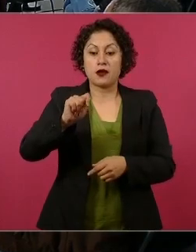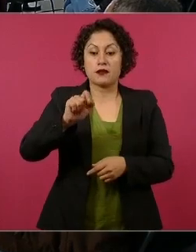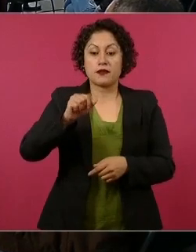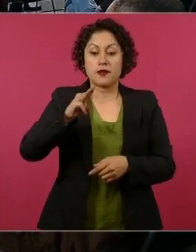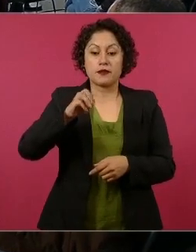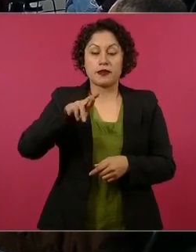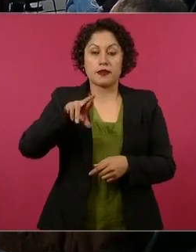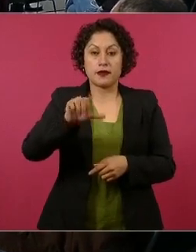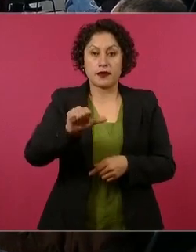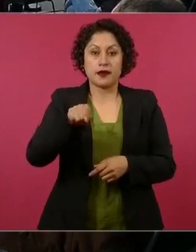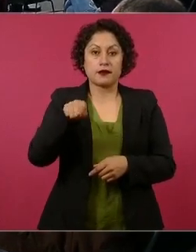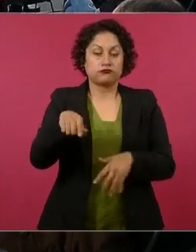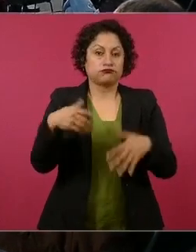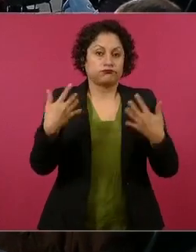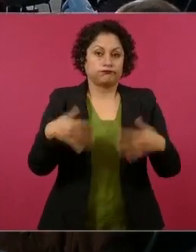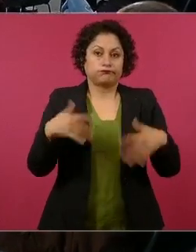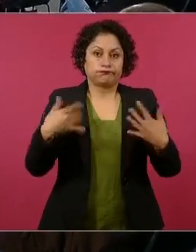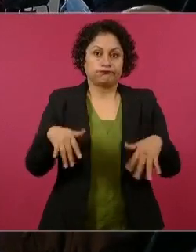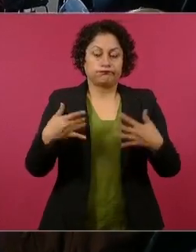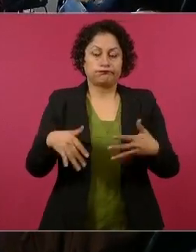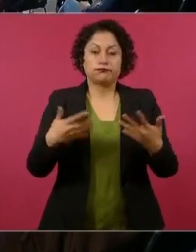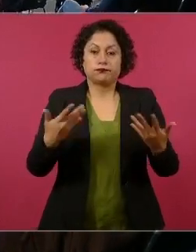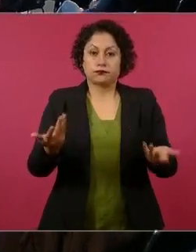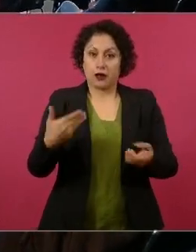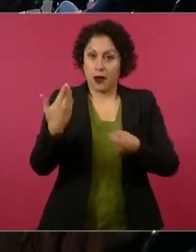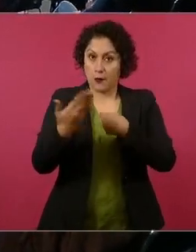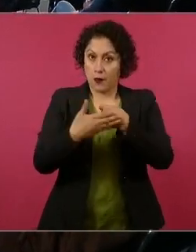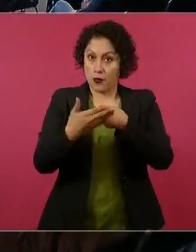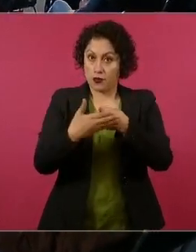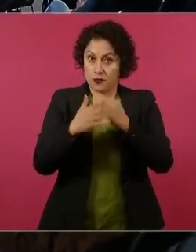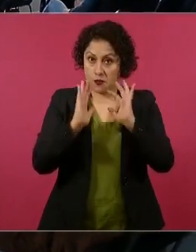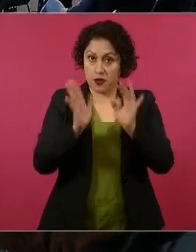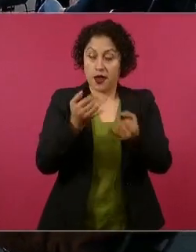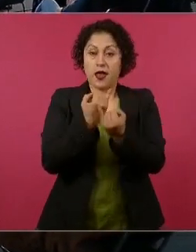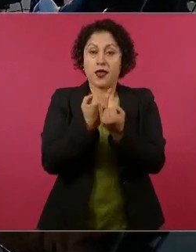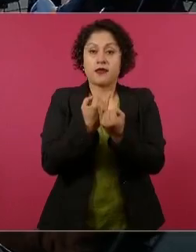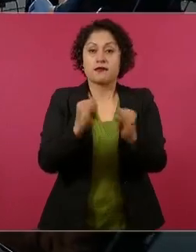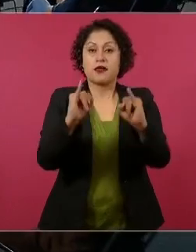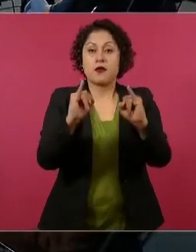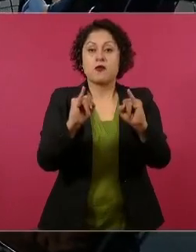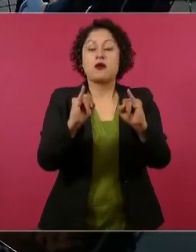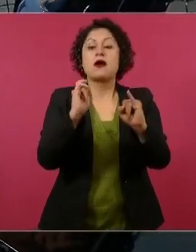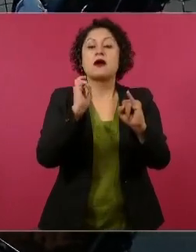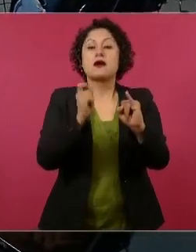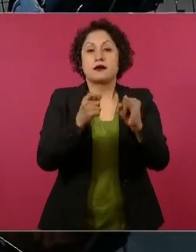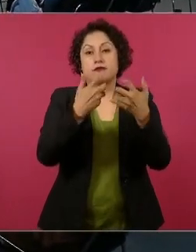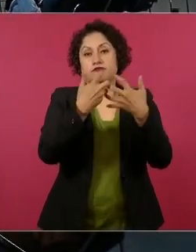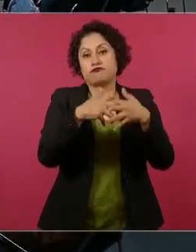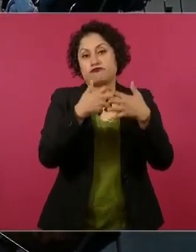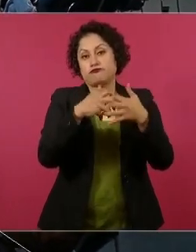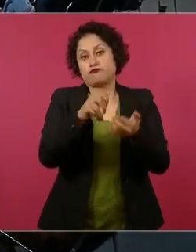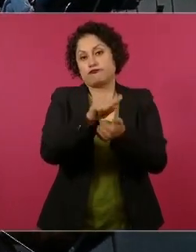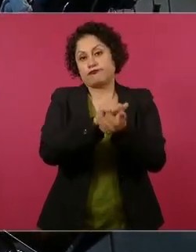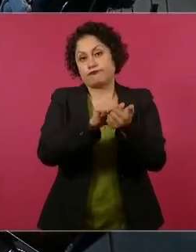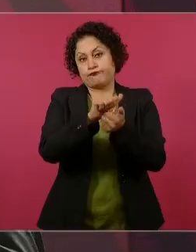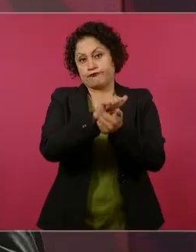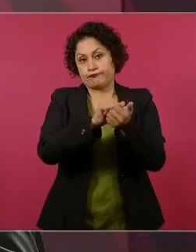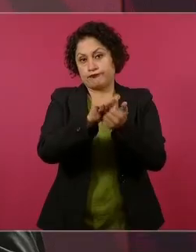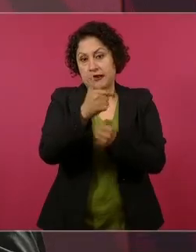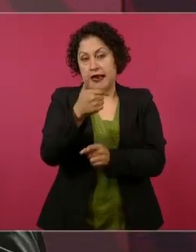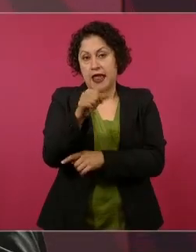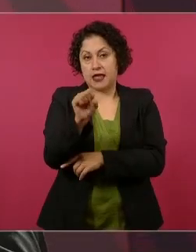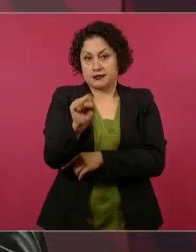tiene. Estamos por inaugurar una planta de licuefacción de